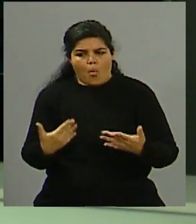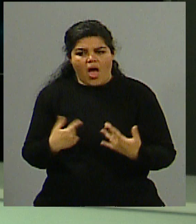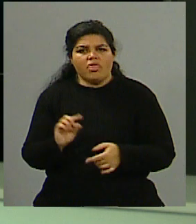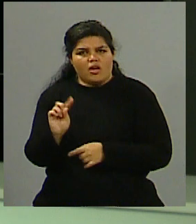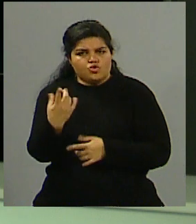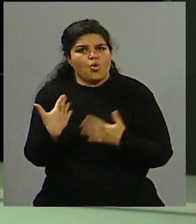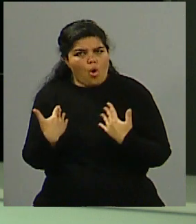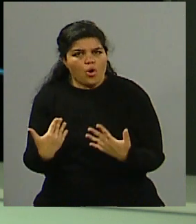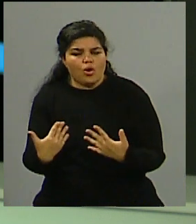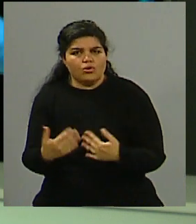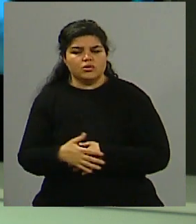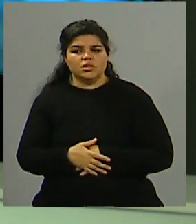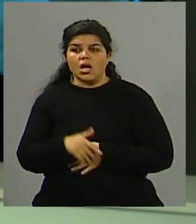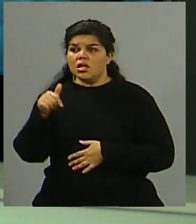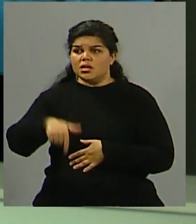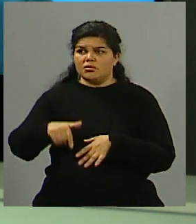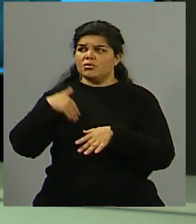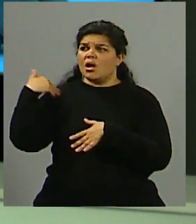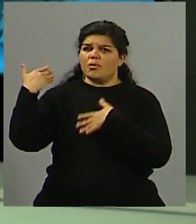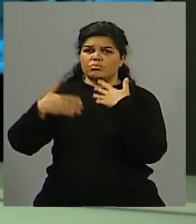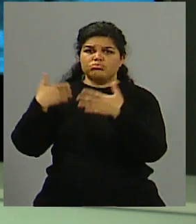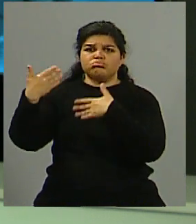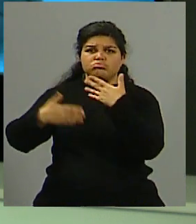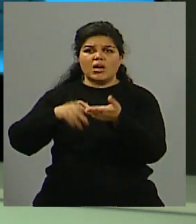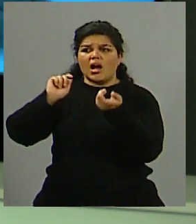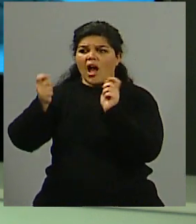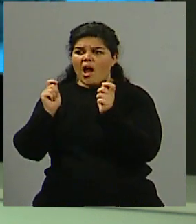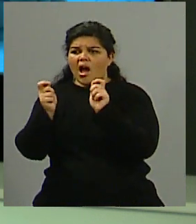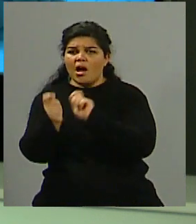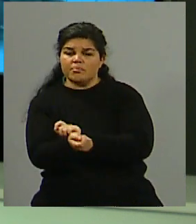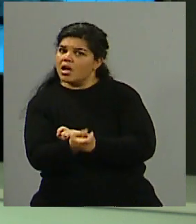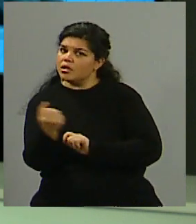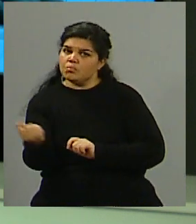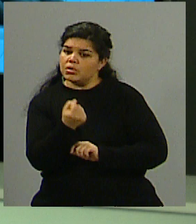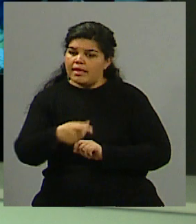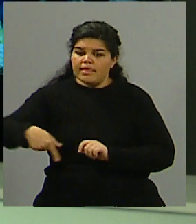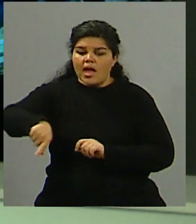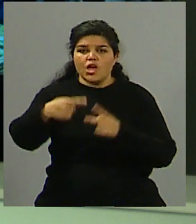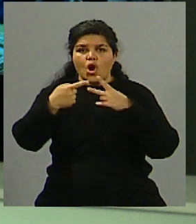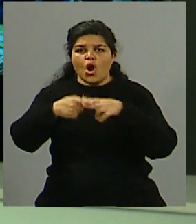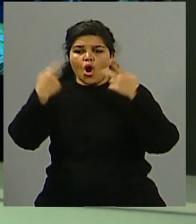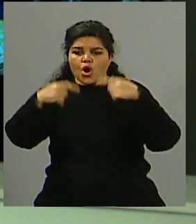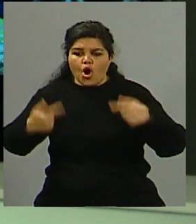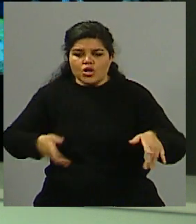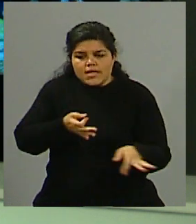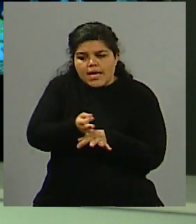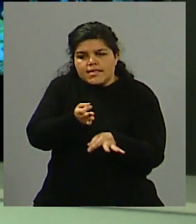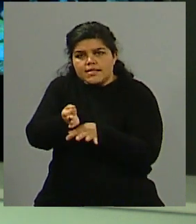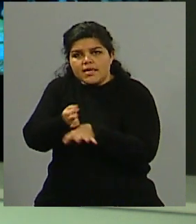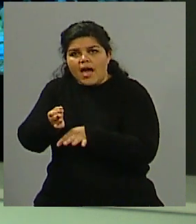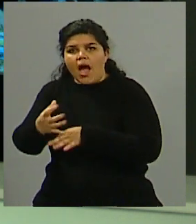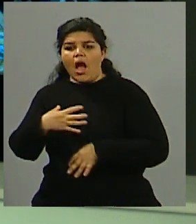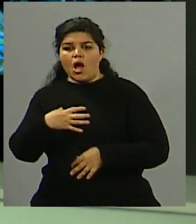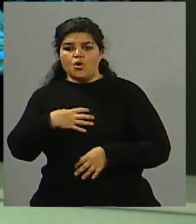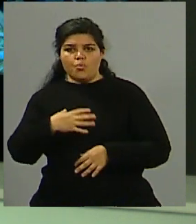que es cambiante, que es complejo. Y entonces, cuanto más herramientas en el sentido de